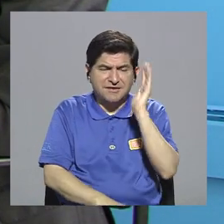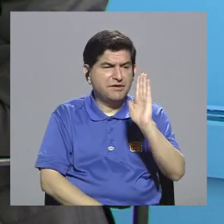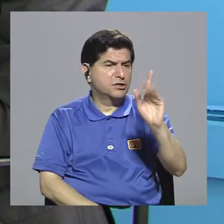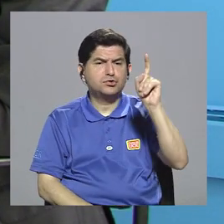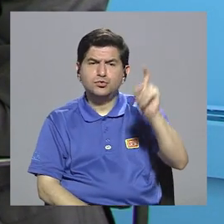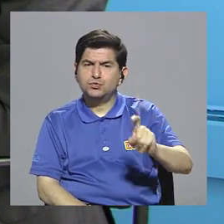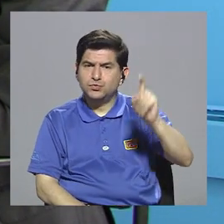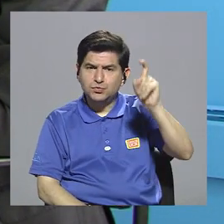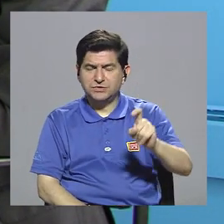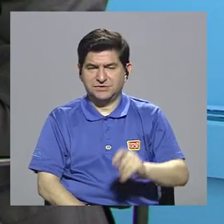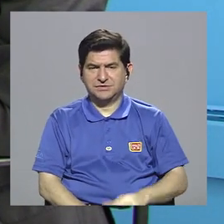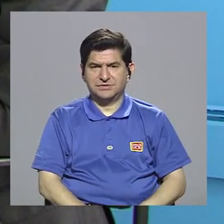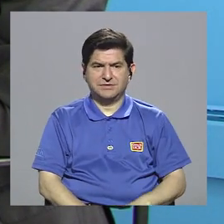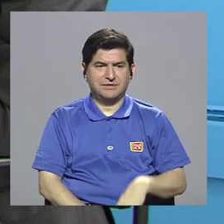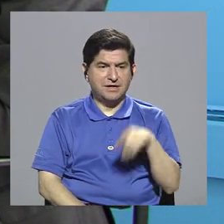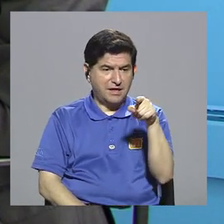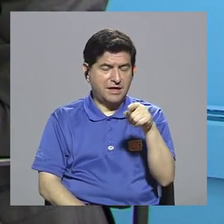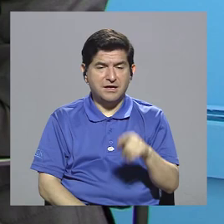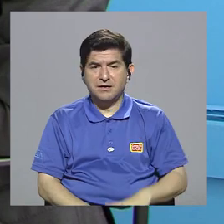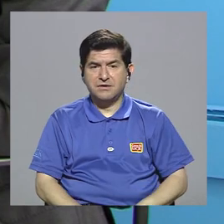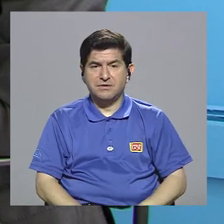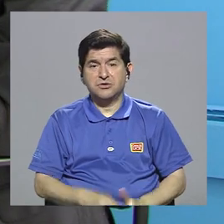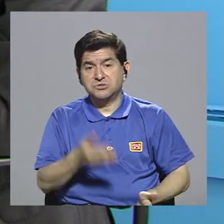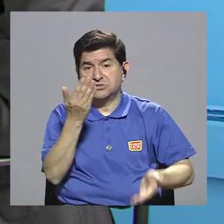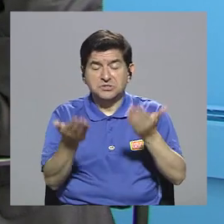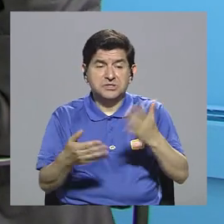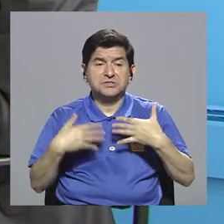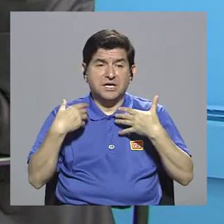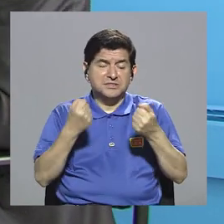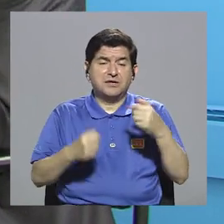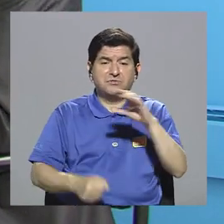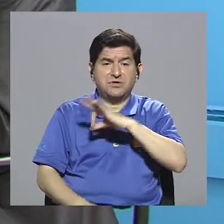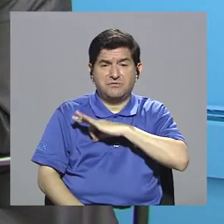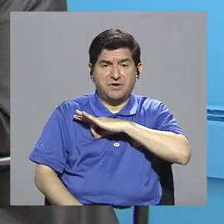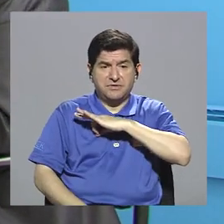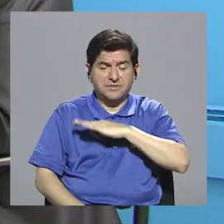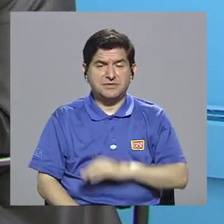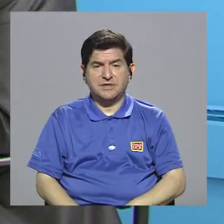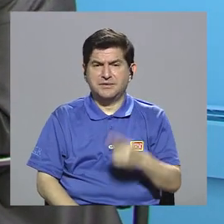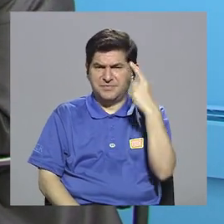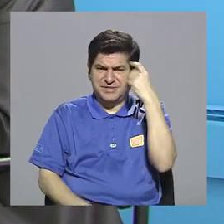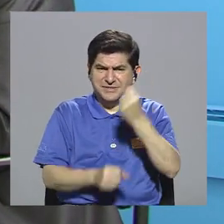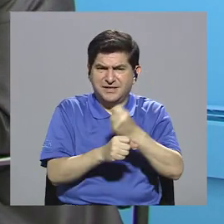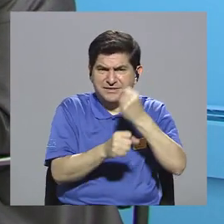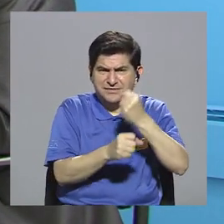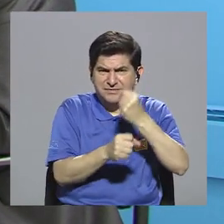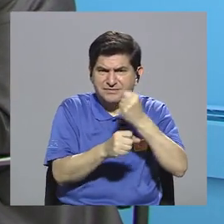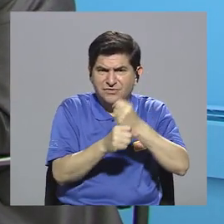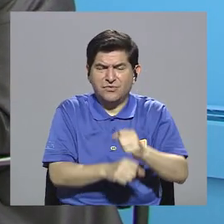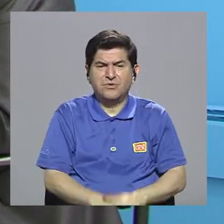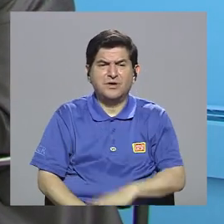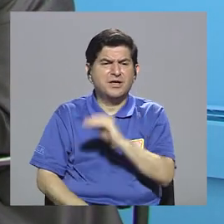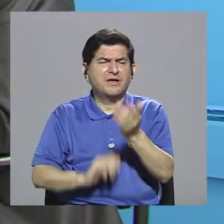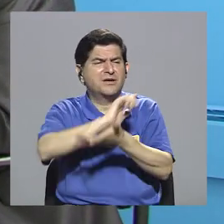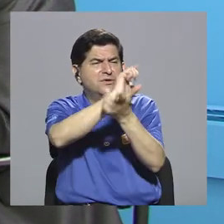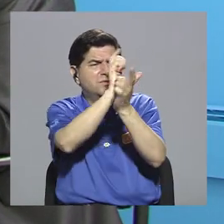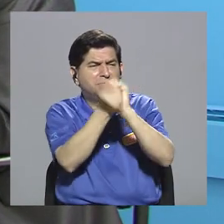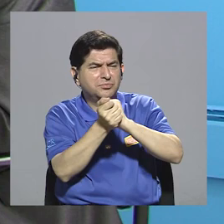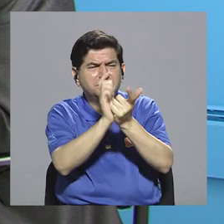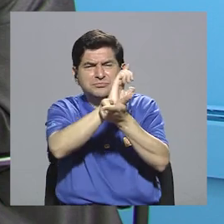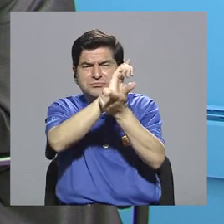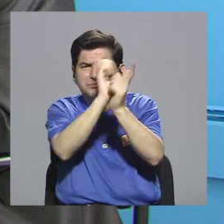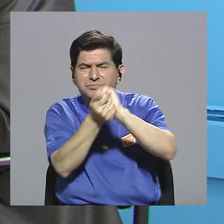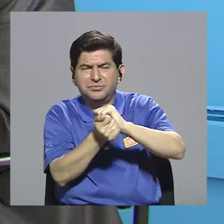las necesidades en el área dedicamos en la parte de salud y bienestar para justamente trabajar eso ir modificando